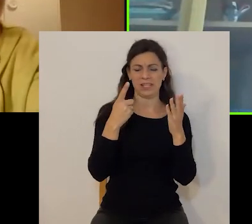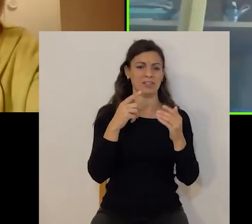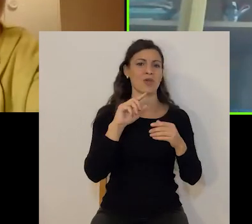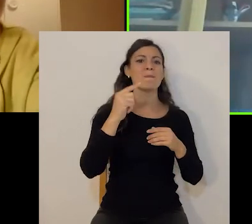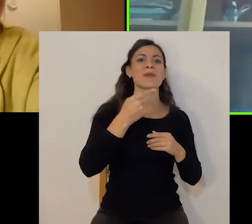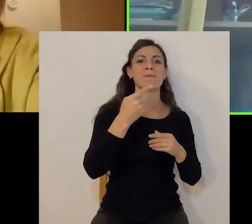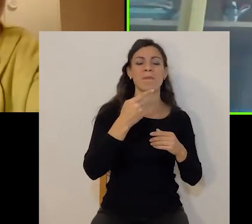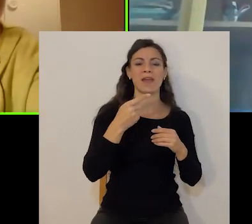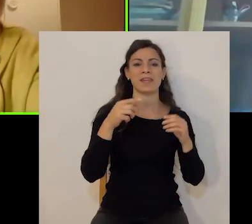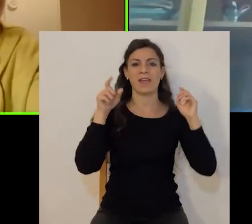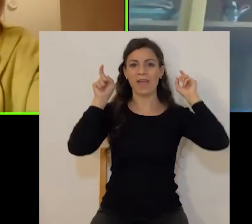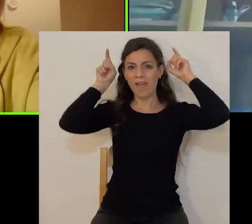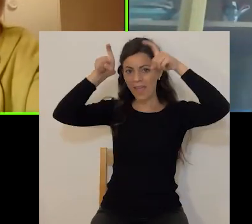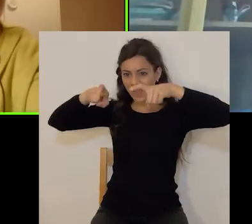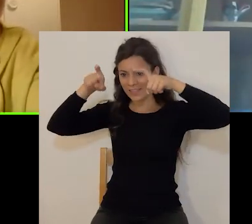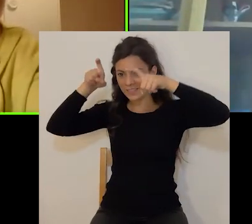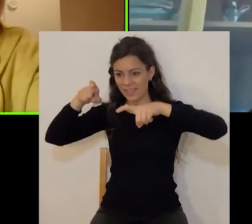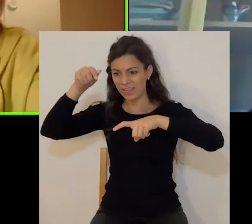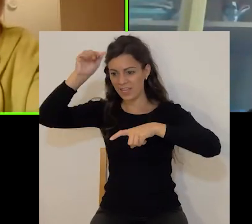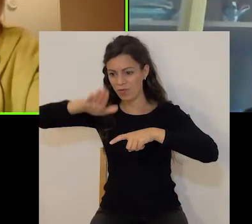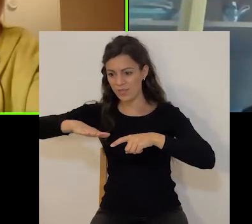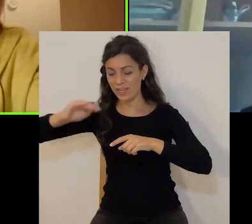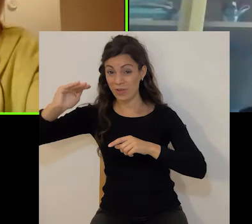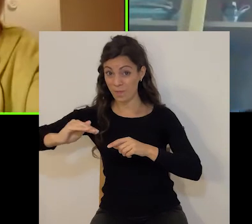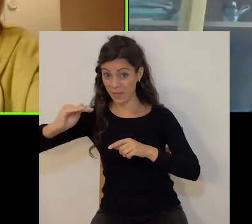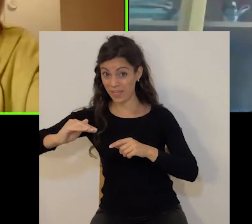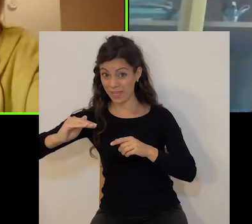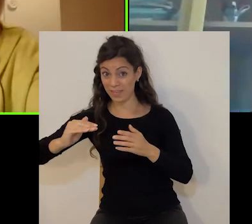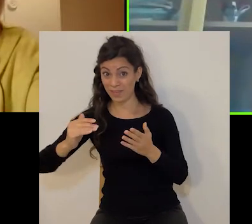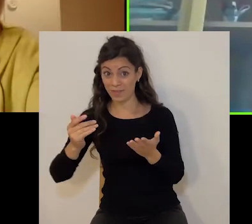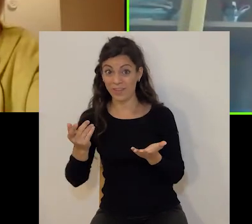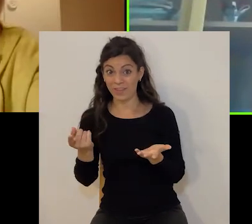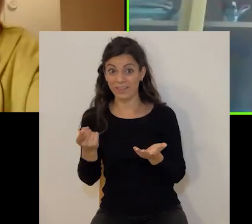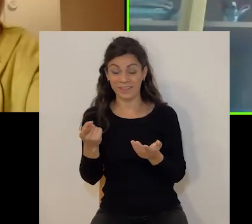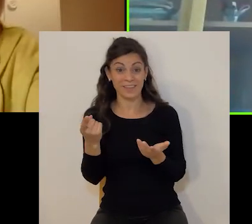a uno pequeño? Es que un niño puede enseñar a otros